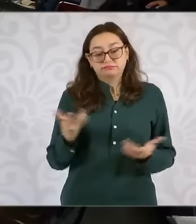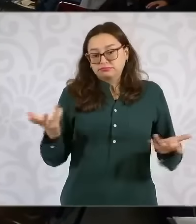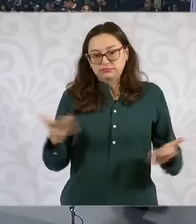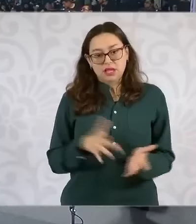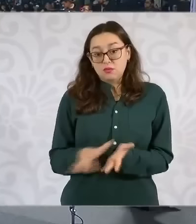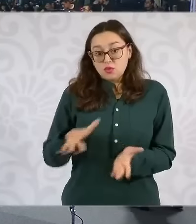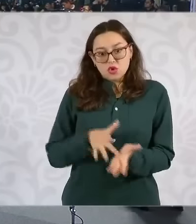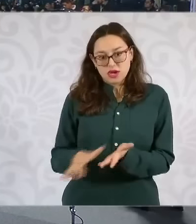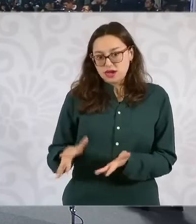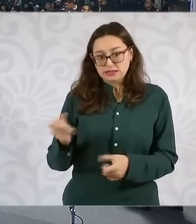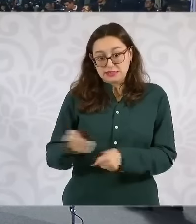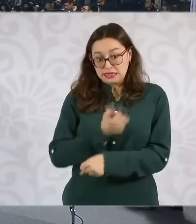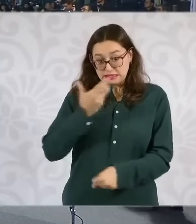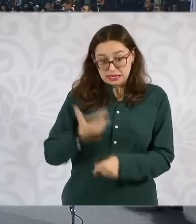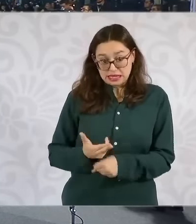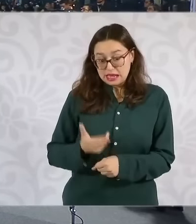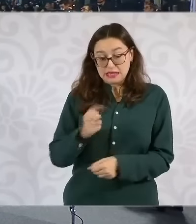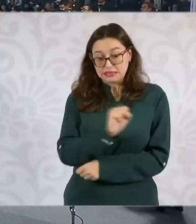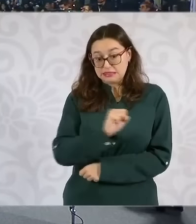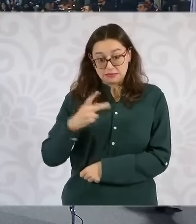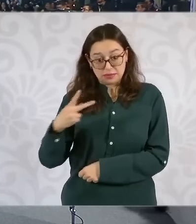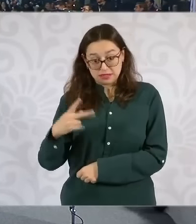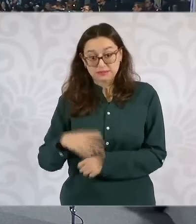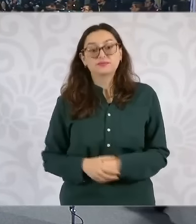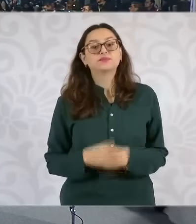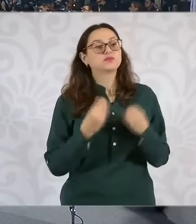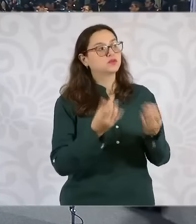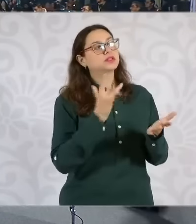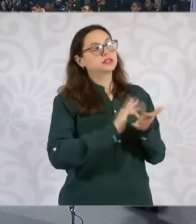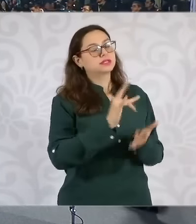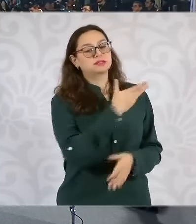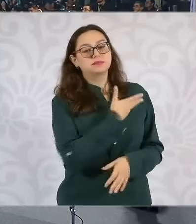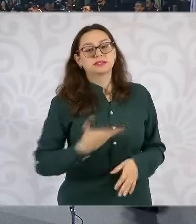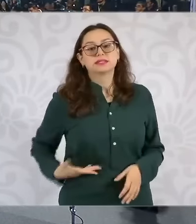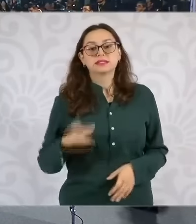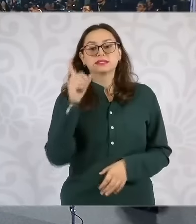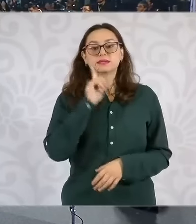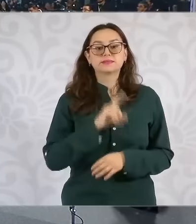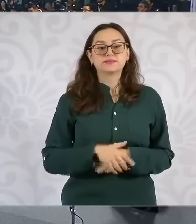muchas la gracias. Propia Secretaría. Muchas gracias, presidente. Es esto.